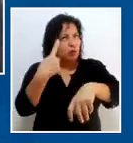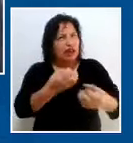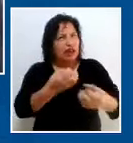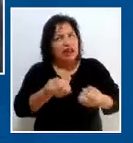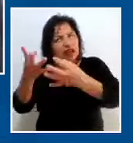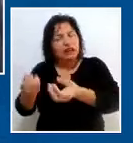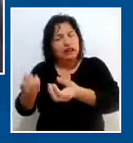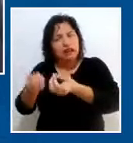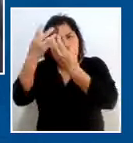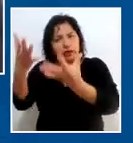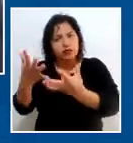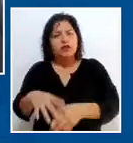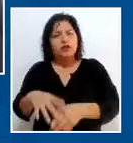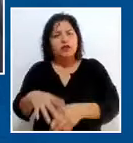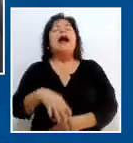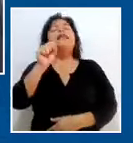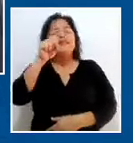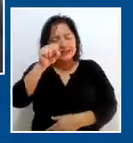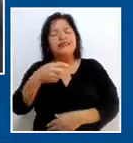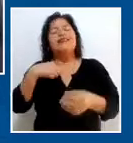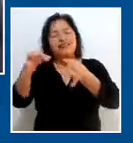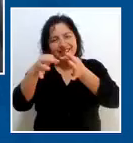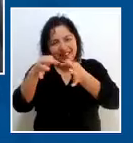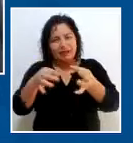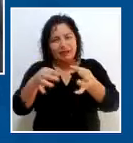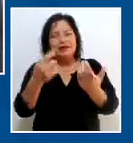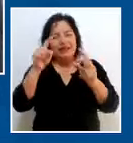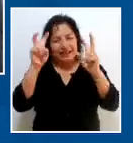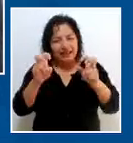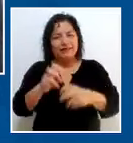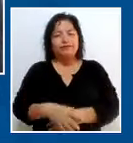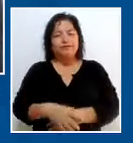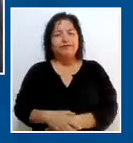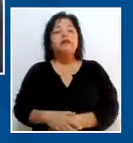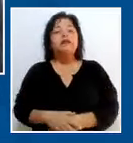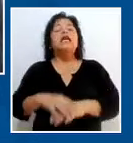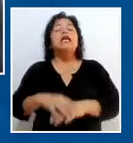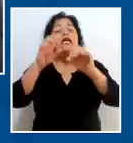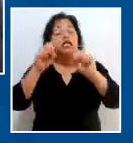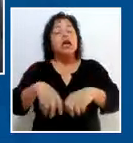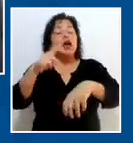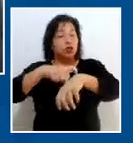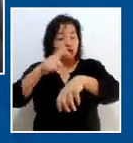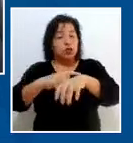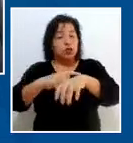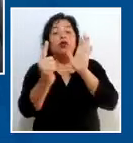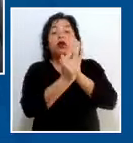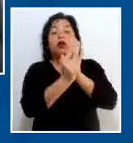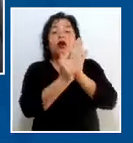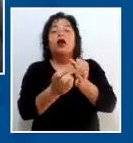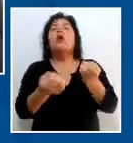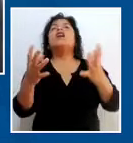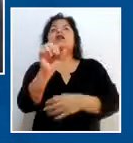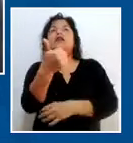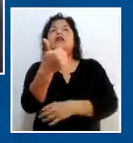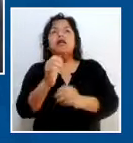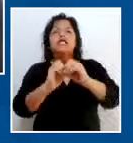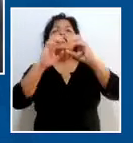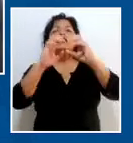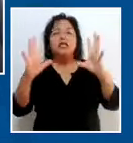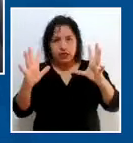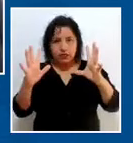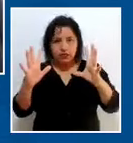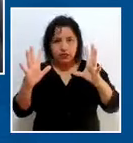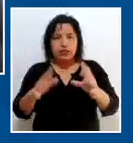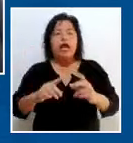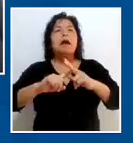justo iba a hacer alusión a ello. Existe un plazo legal, el plazo es de 10 días hábiles, ¿no?